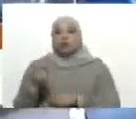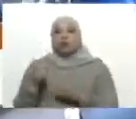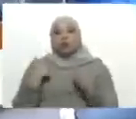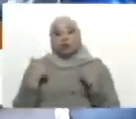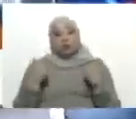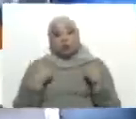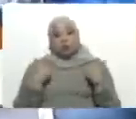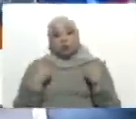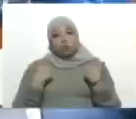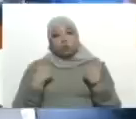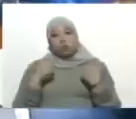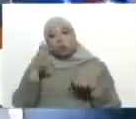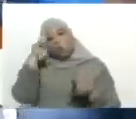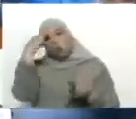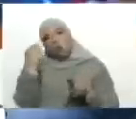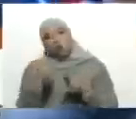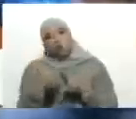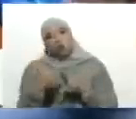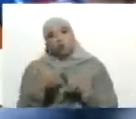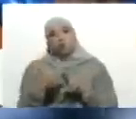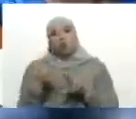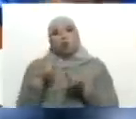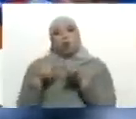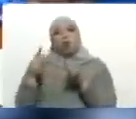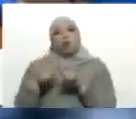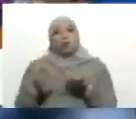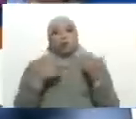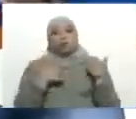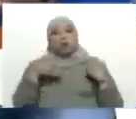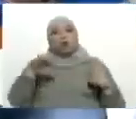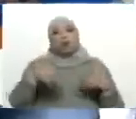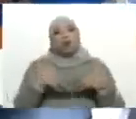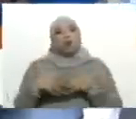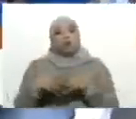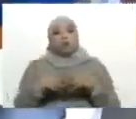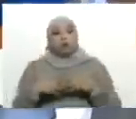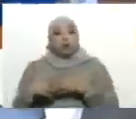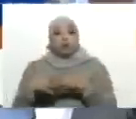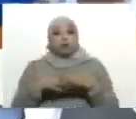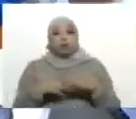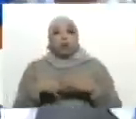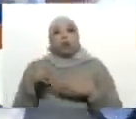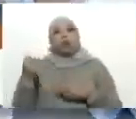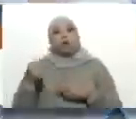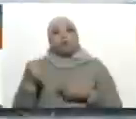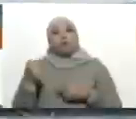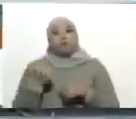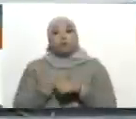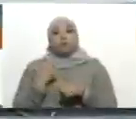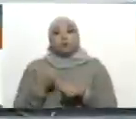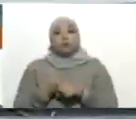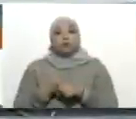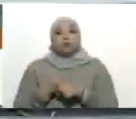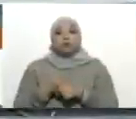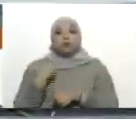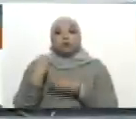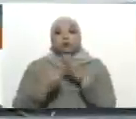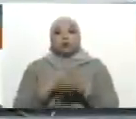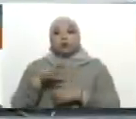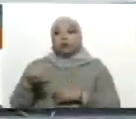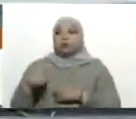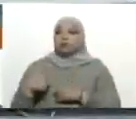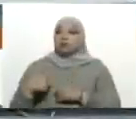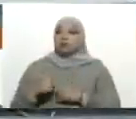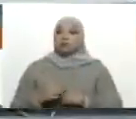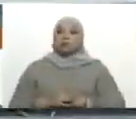fue renovado por las otras autoridades de Estados Unidos hace poco también por Joe biden Así